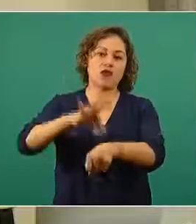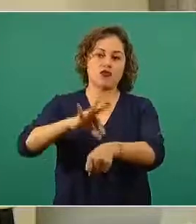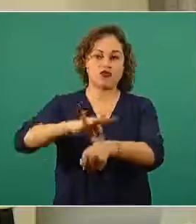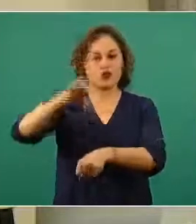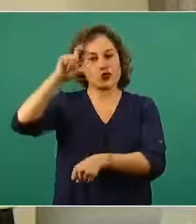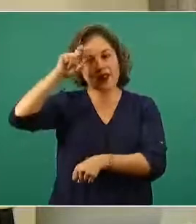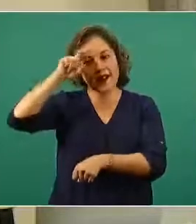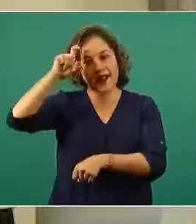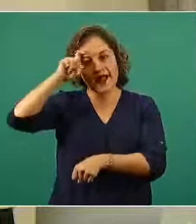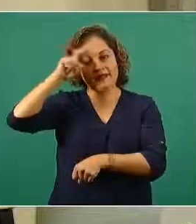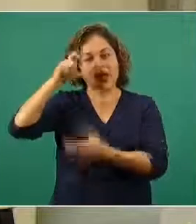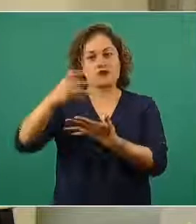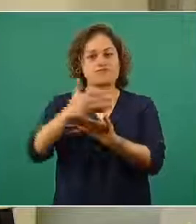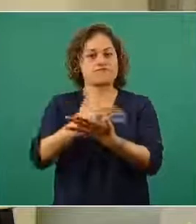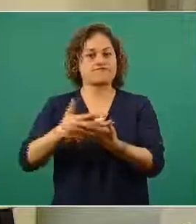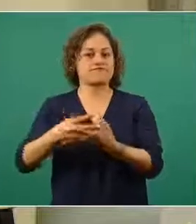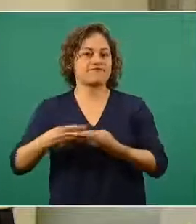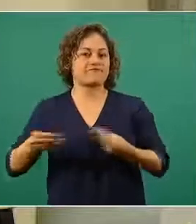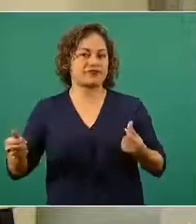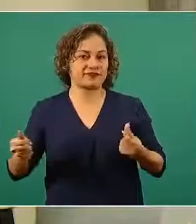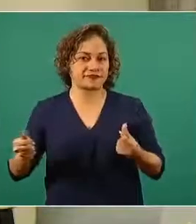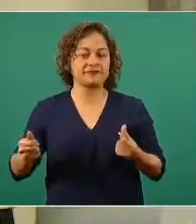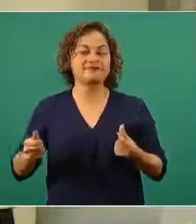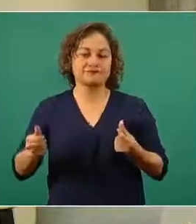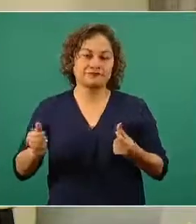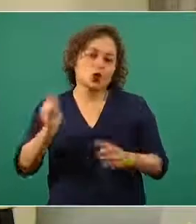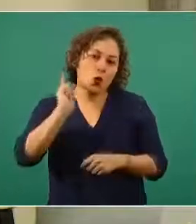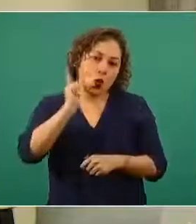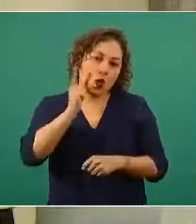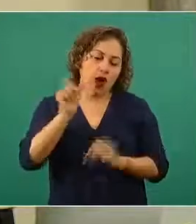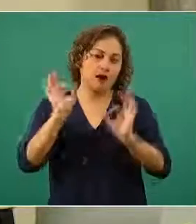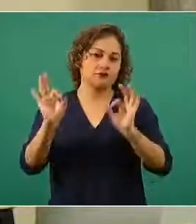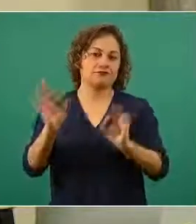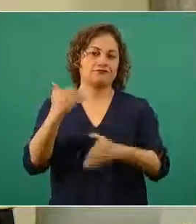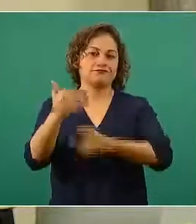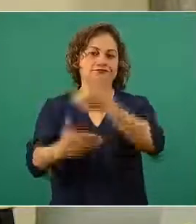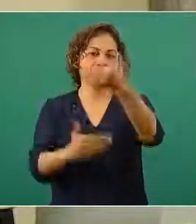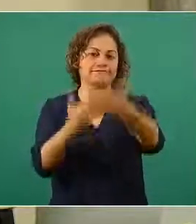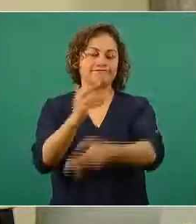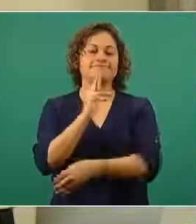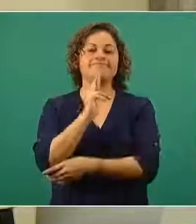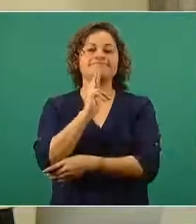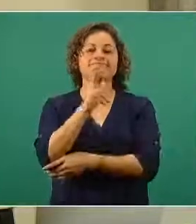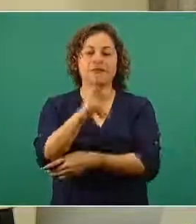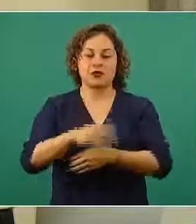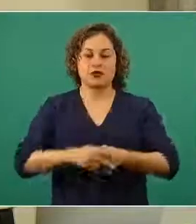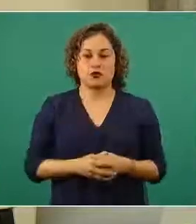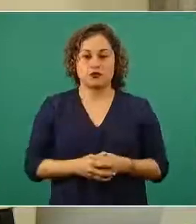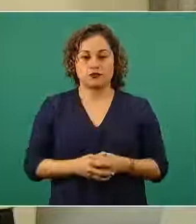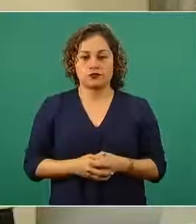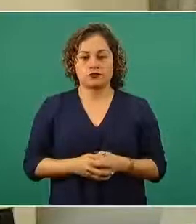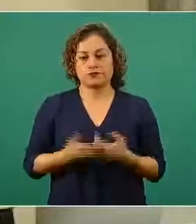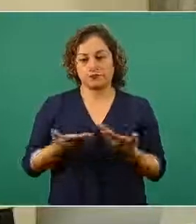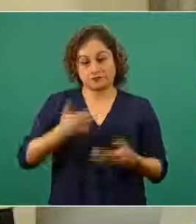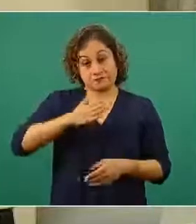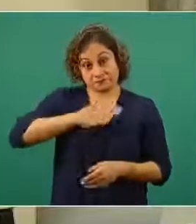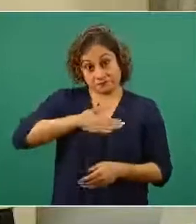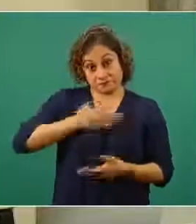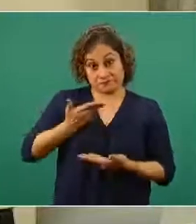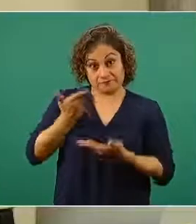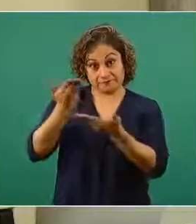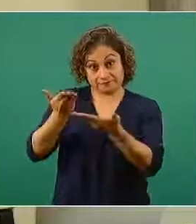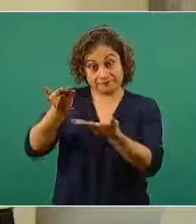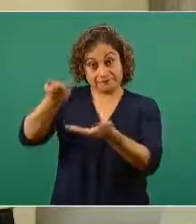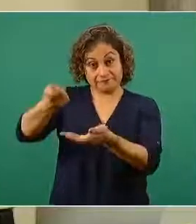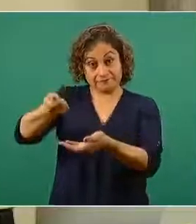se recupere y esté en buenas condiciones, de parte de un servidor, y también, si me